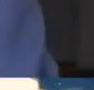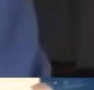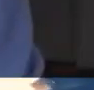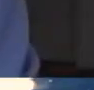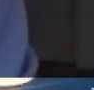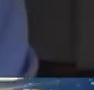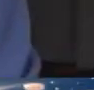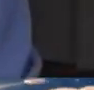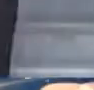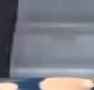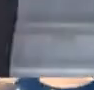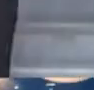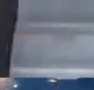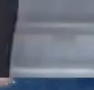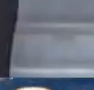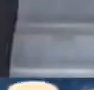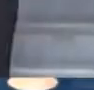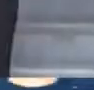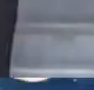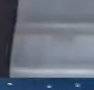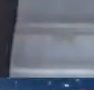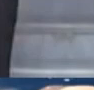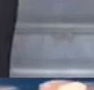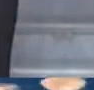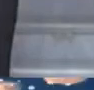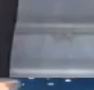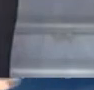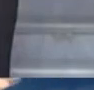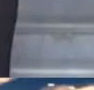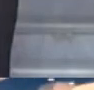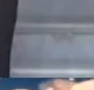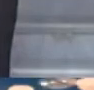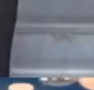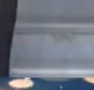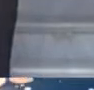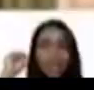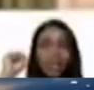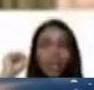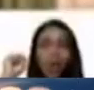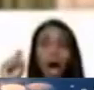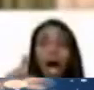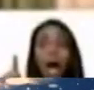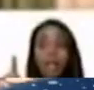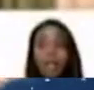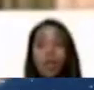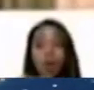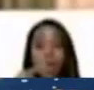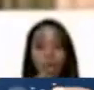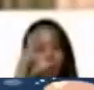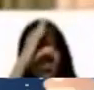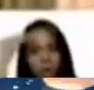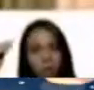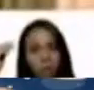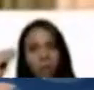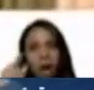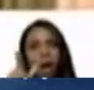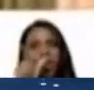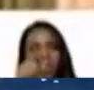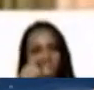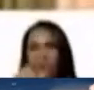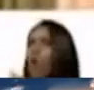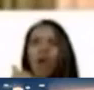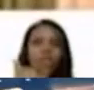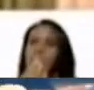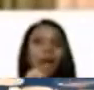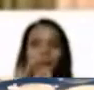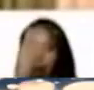en Venezuela. Aquí aman el librito ridículo ese. El librito ridículo ese, la Constitución establece que este